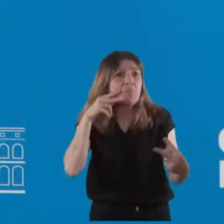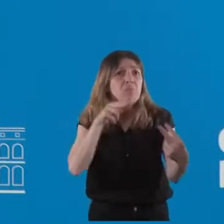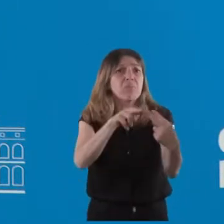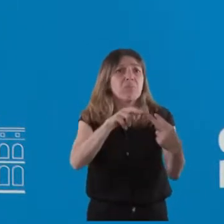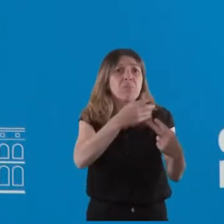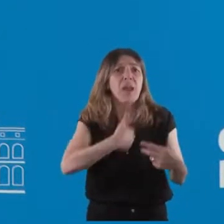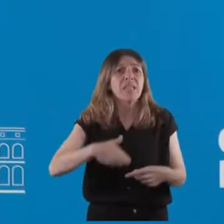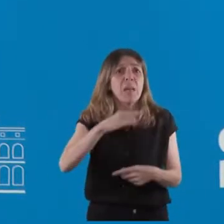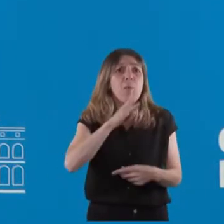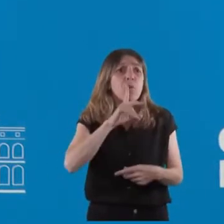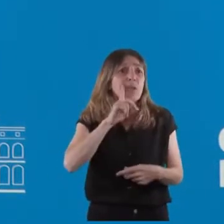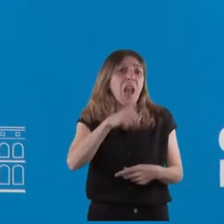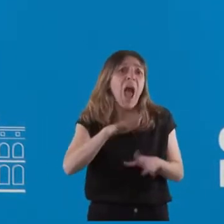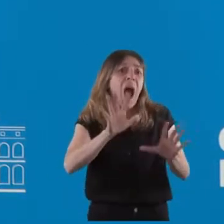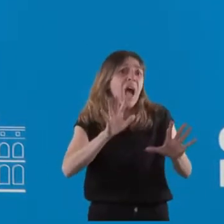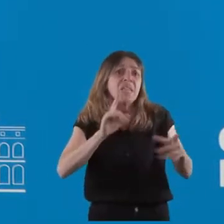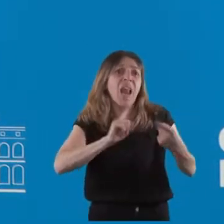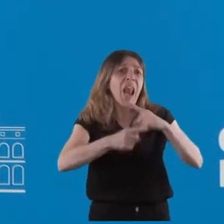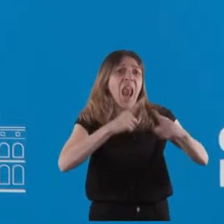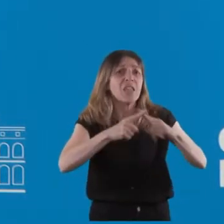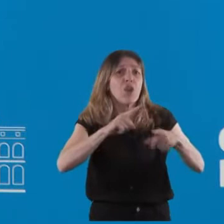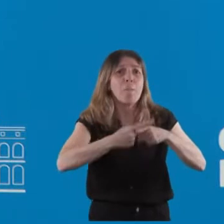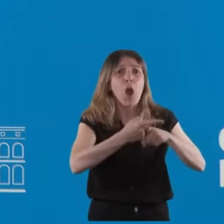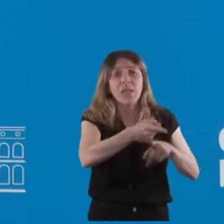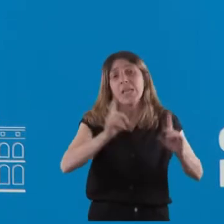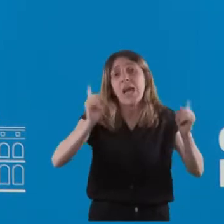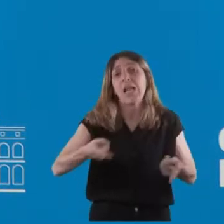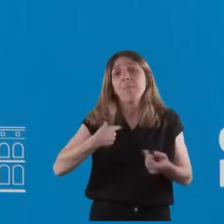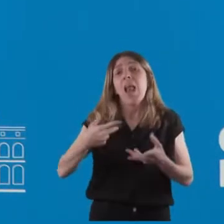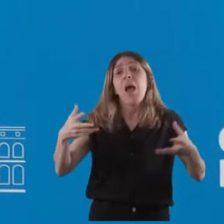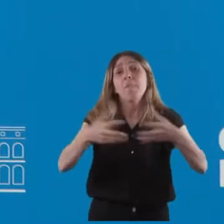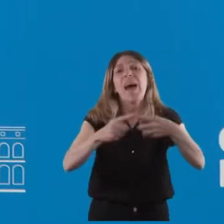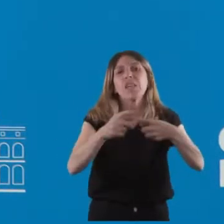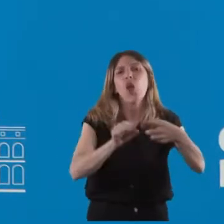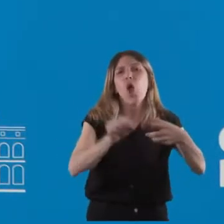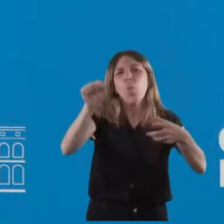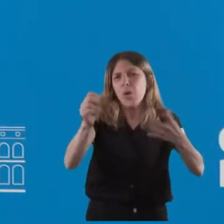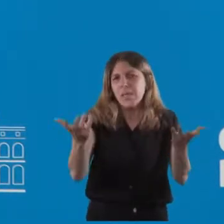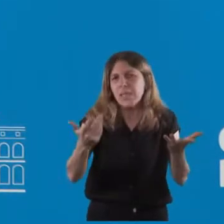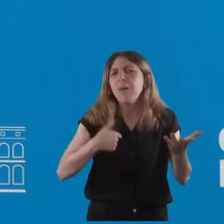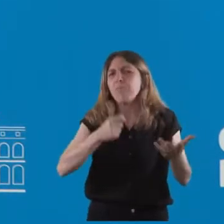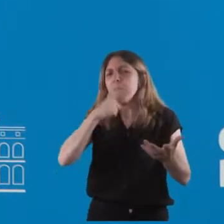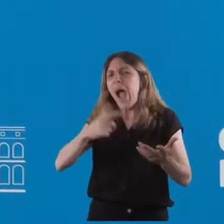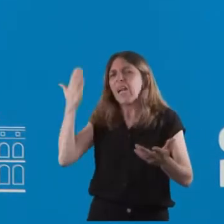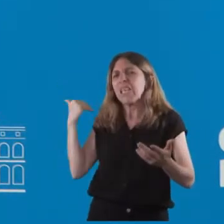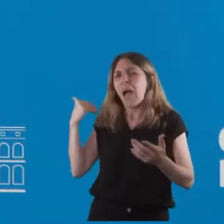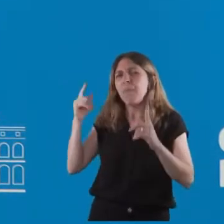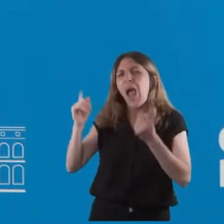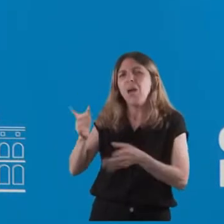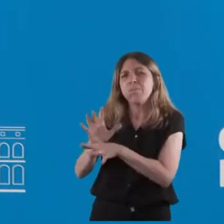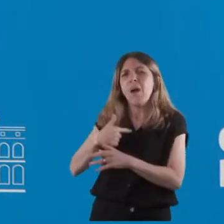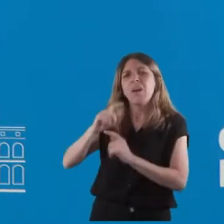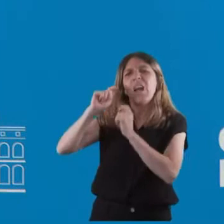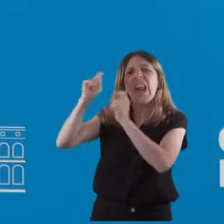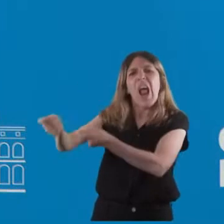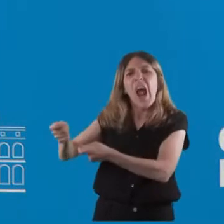parte de la diplomacia también eso y en el caso del partido comunista si yo no recuerdo mal también el presidente de macri en su momento hizo una ofrenda a mao